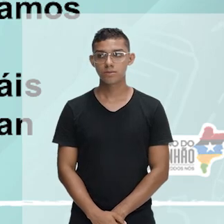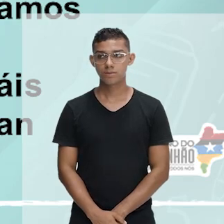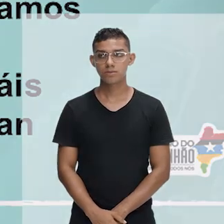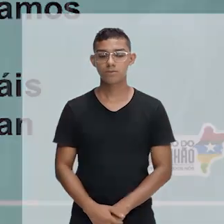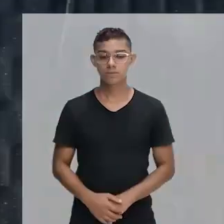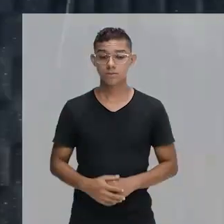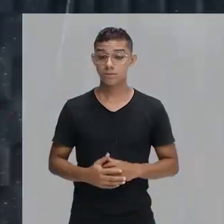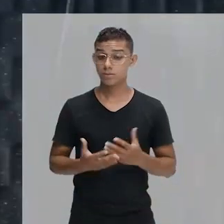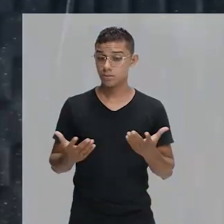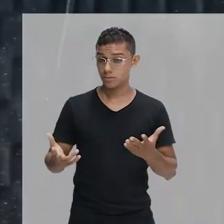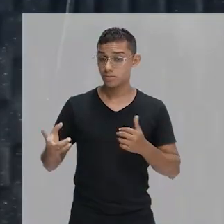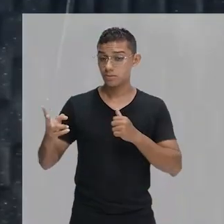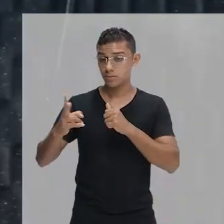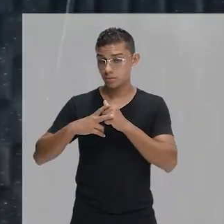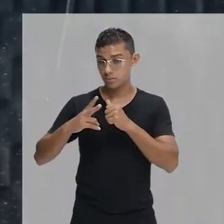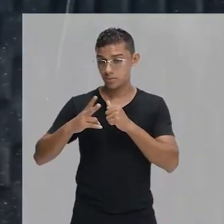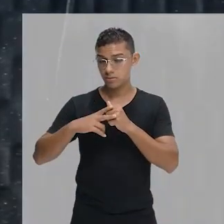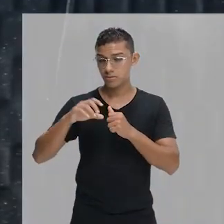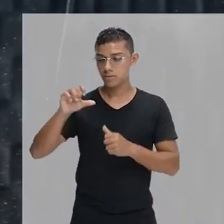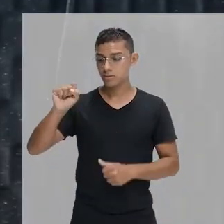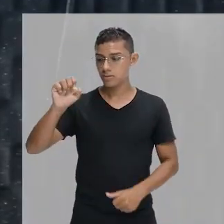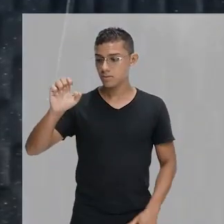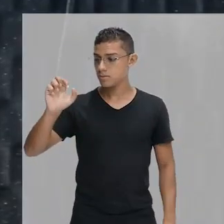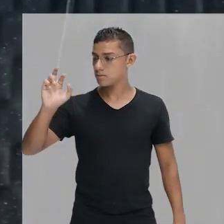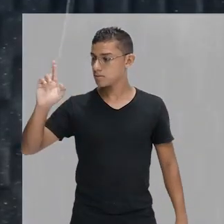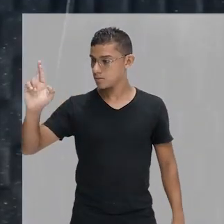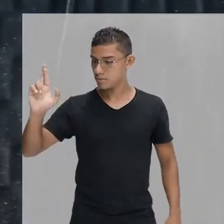hicieran. E o verbo ser, como é que fica?